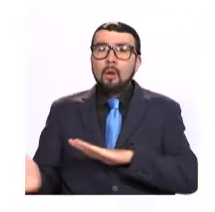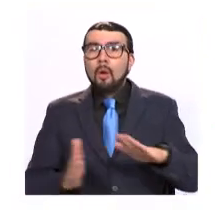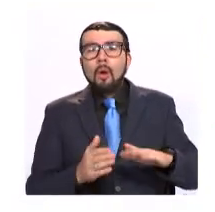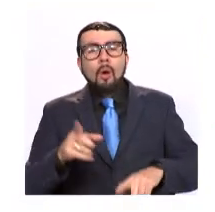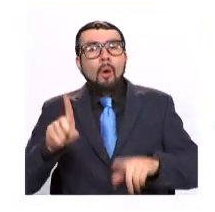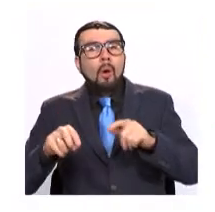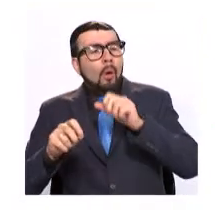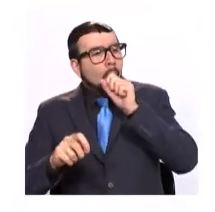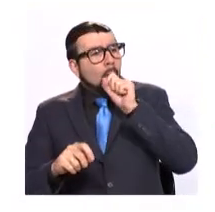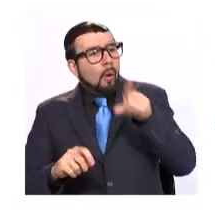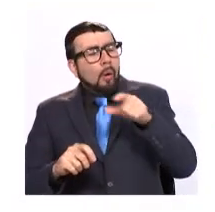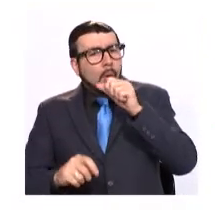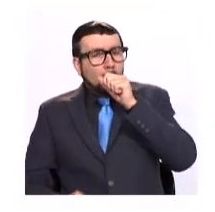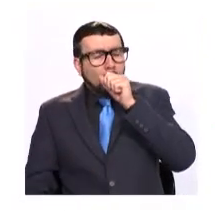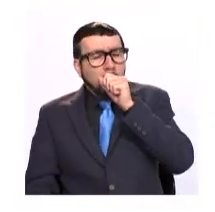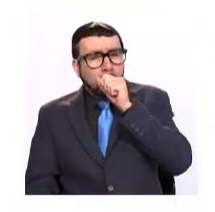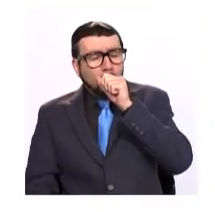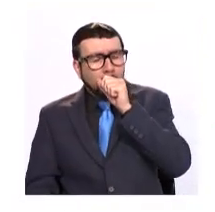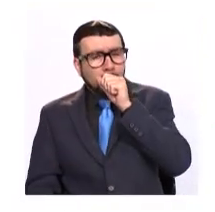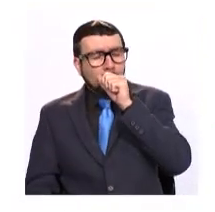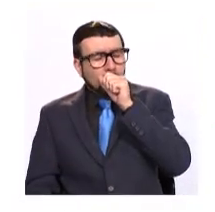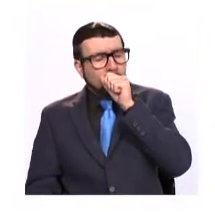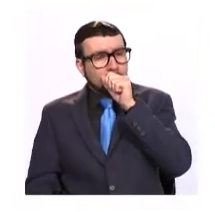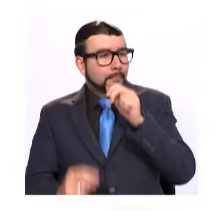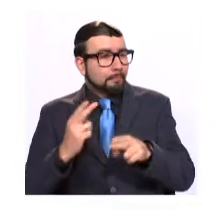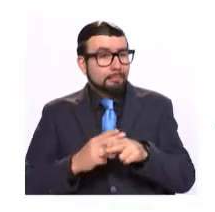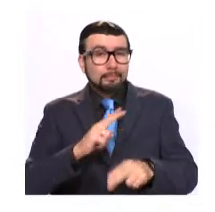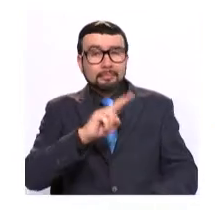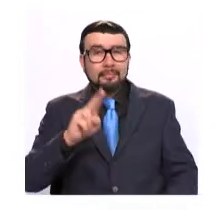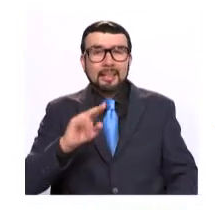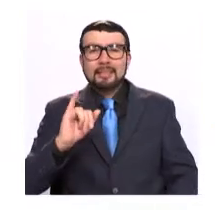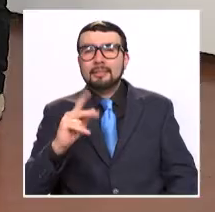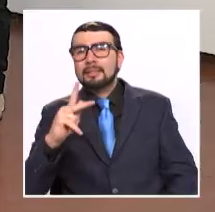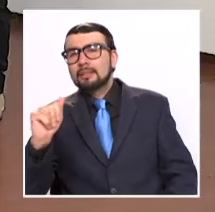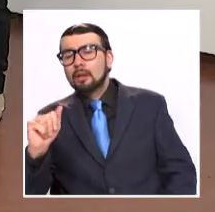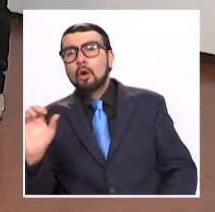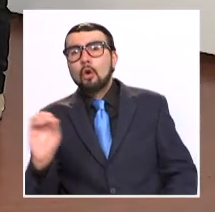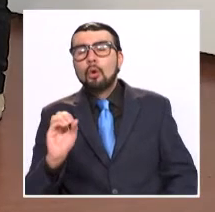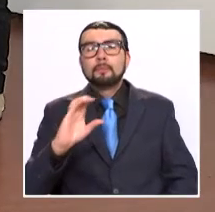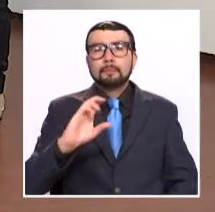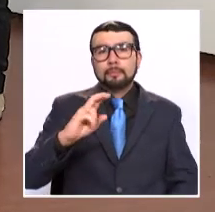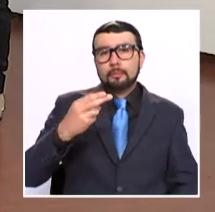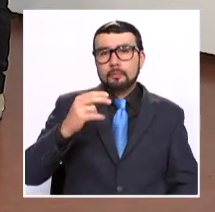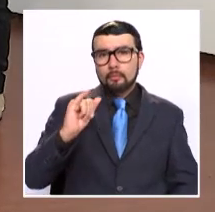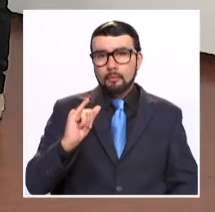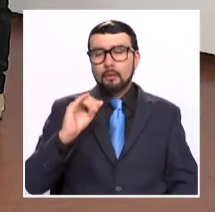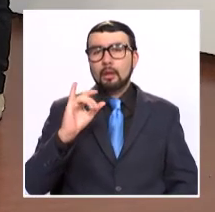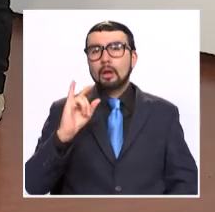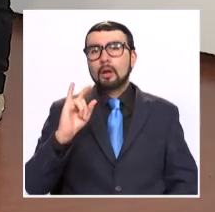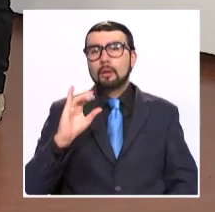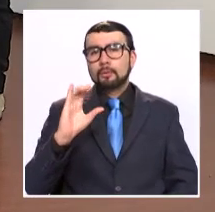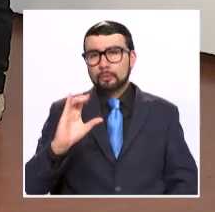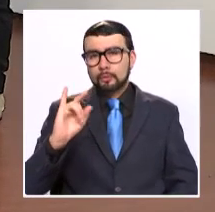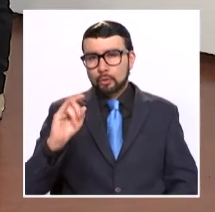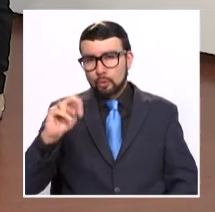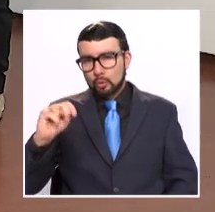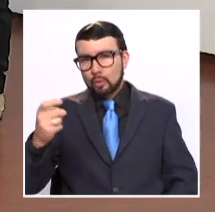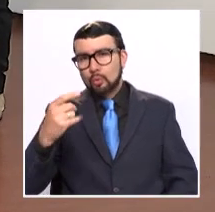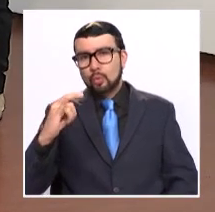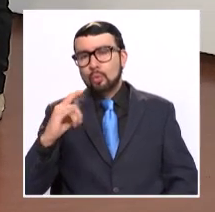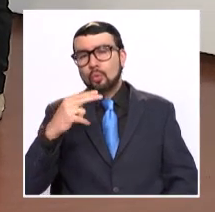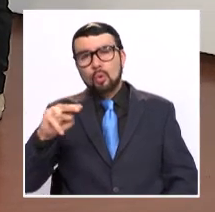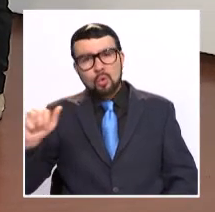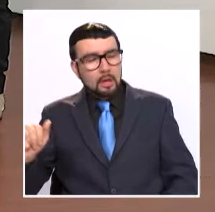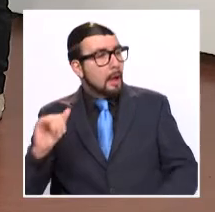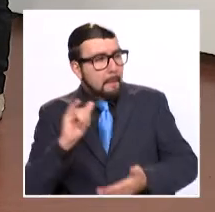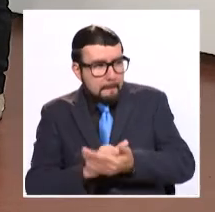sobre Zika, empezó a hablar sobre chikungunya, ¿cuál es ese paralelo, esa relación entre dengue y estas enfermedades y si es la misma